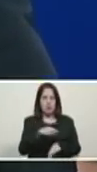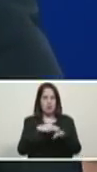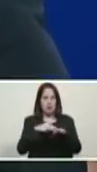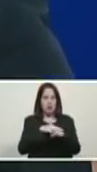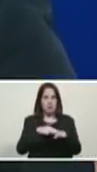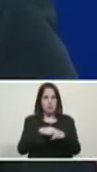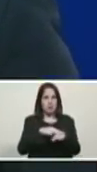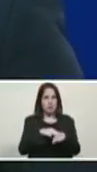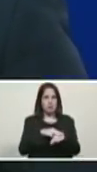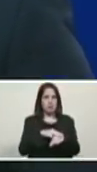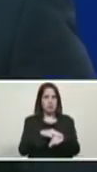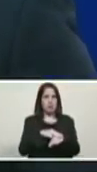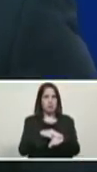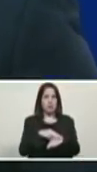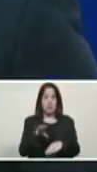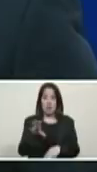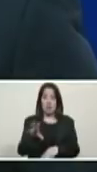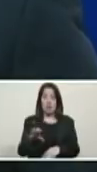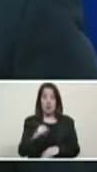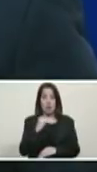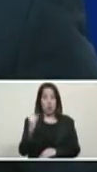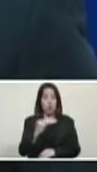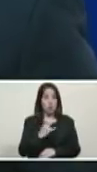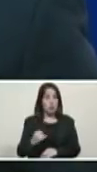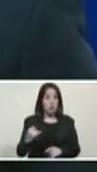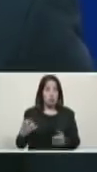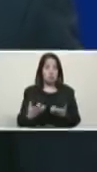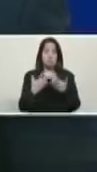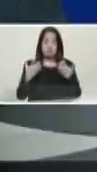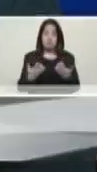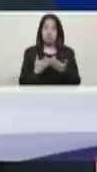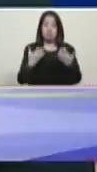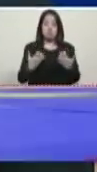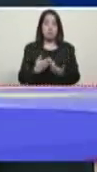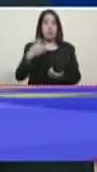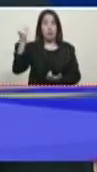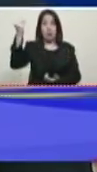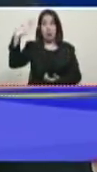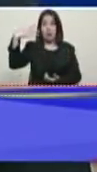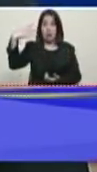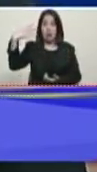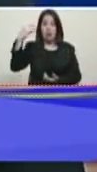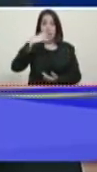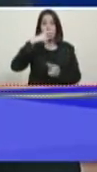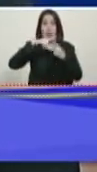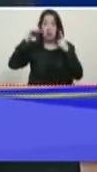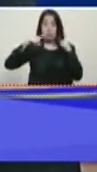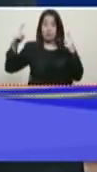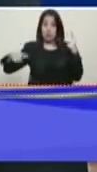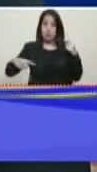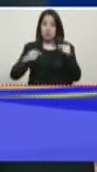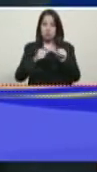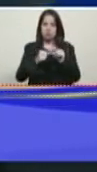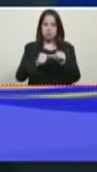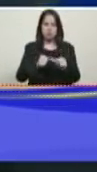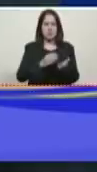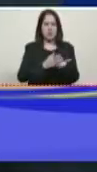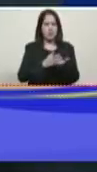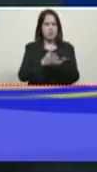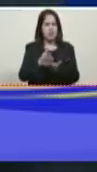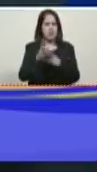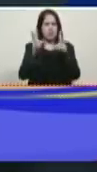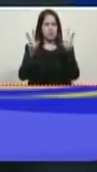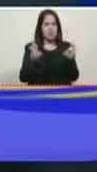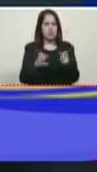que ha estado en el estado zulia combatiendo como usted lo ha dicho el tema eléctrico hoy estamos estables gracias a dios seguimos avanzando en ese tema